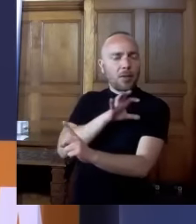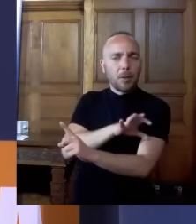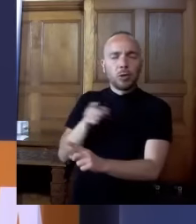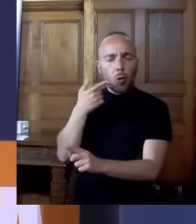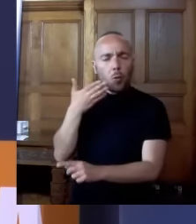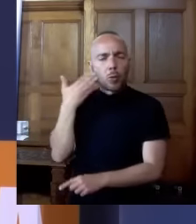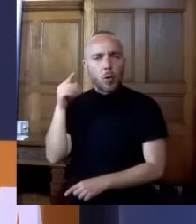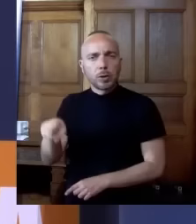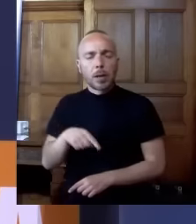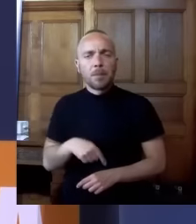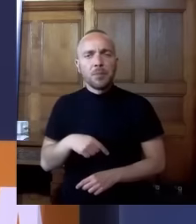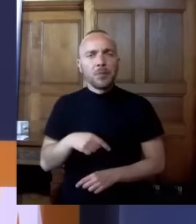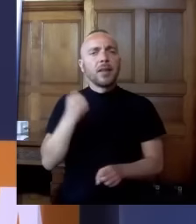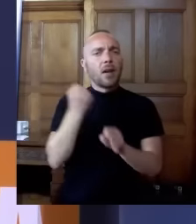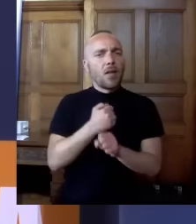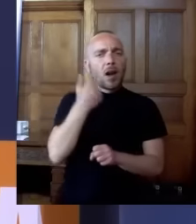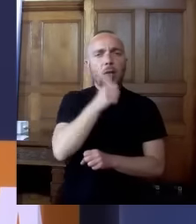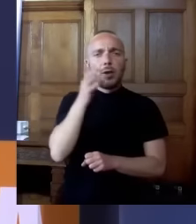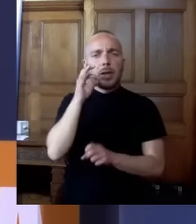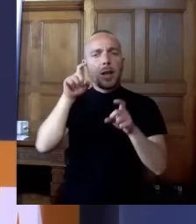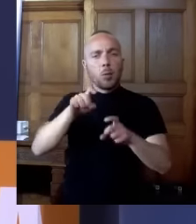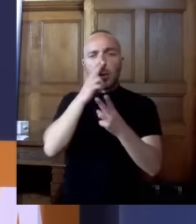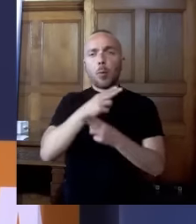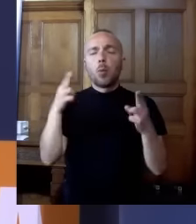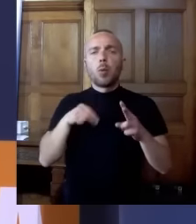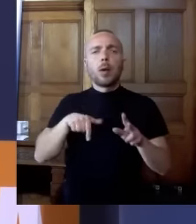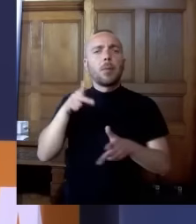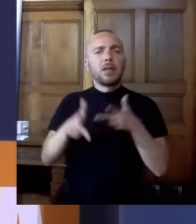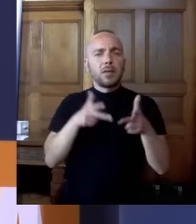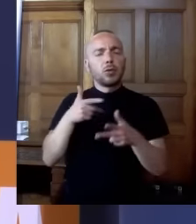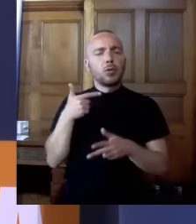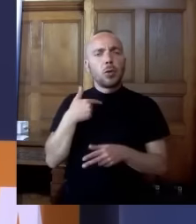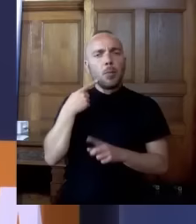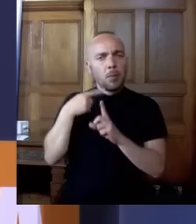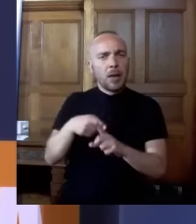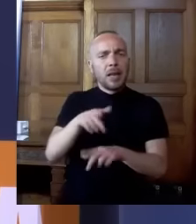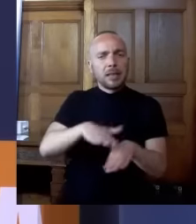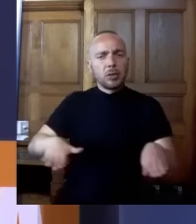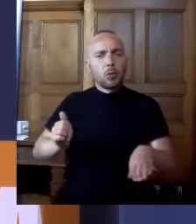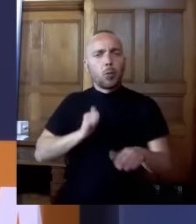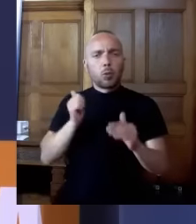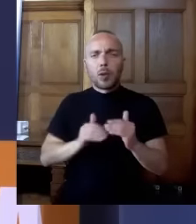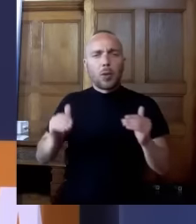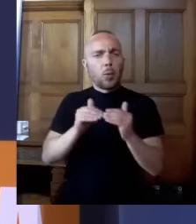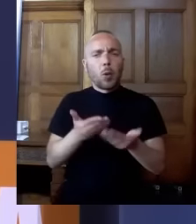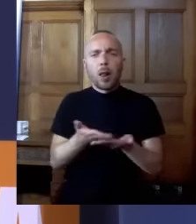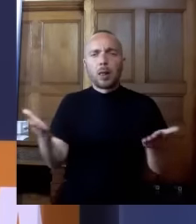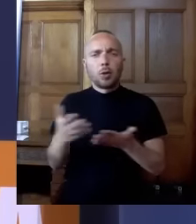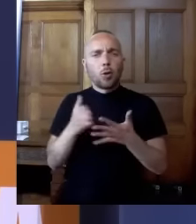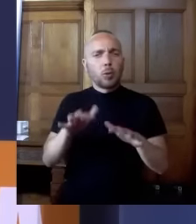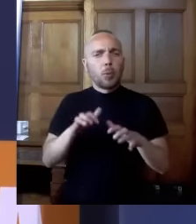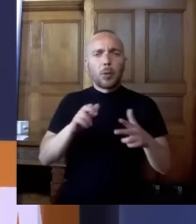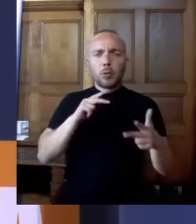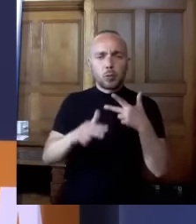trabajadores y las trabajadoras de la educación pública en euskadi y que intentan que todos los niños y niñas tengan las mismas oportunidades y aprendan euskera